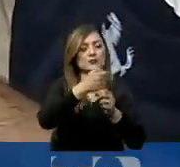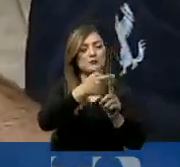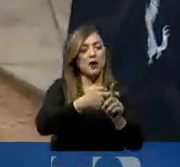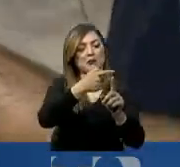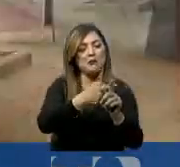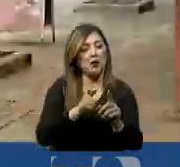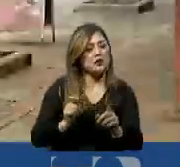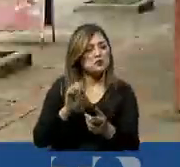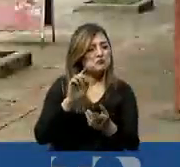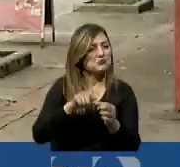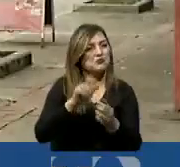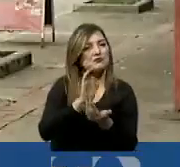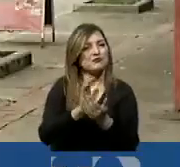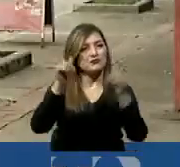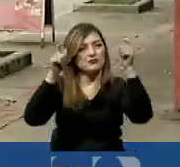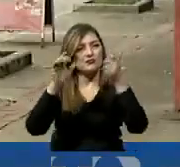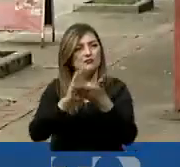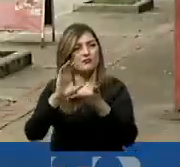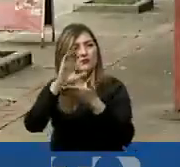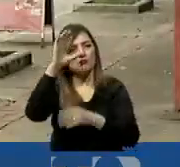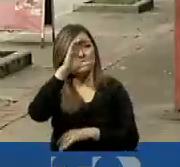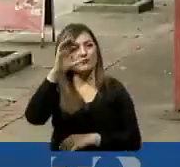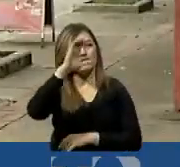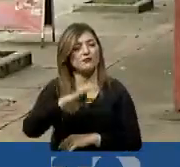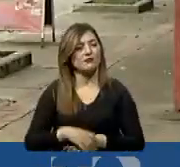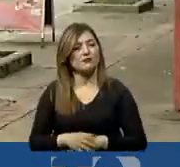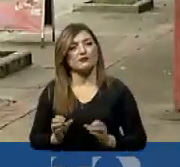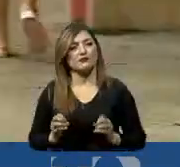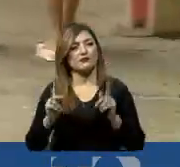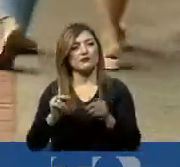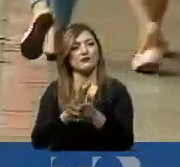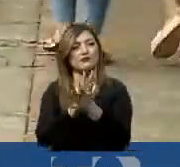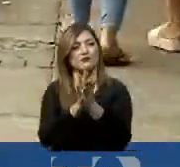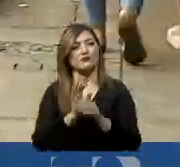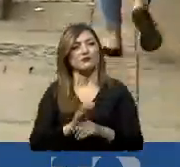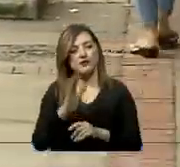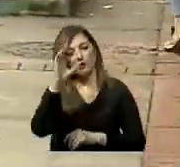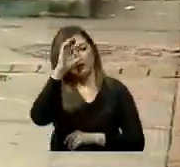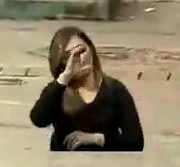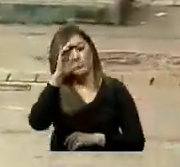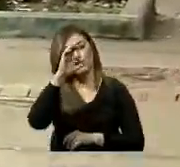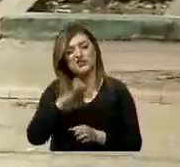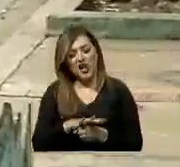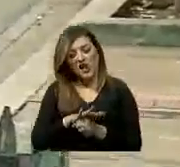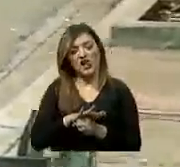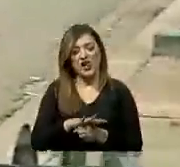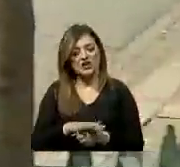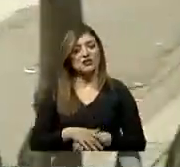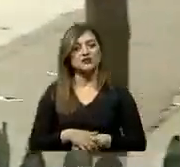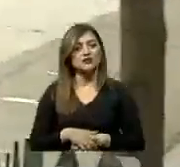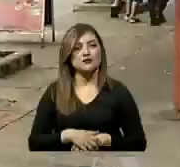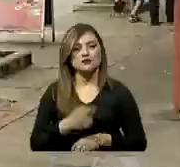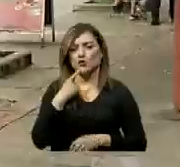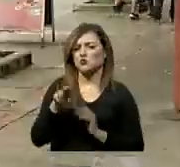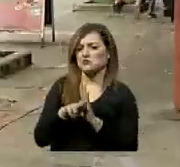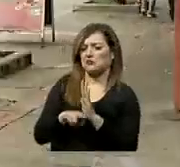intentado, incluso desde que yo me gradué del colegio, he intentado, pero no me han dado la oportunidad. Su búsqueda ha sido frustrante. Me han dicho que no cumplo con